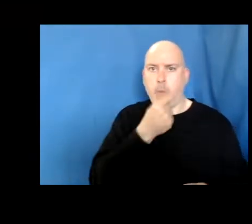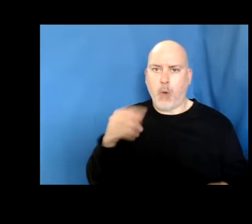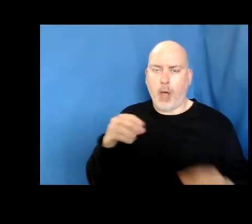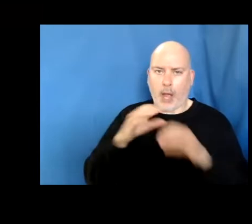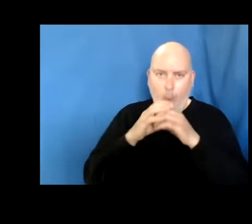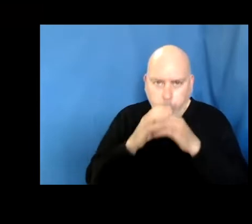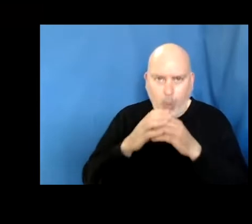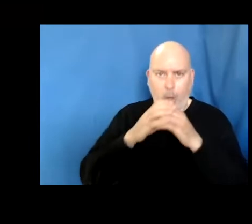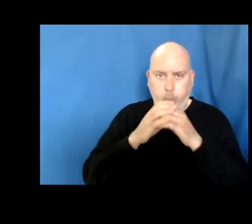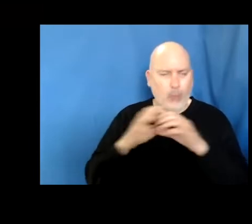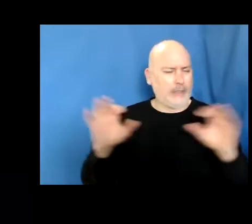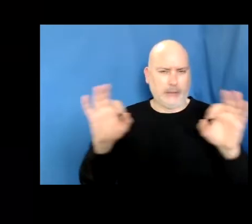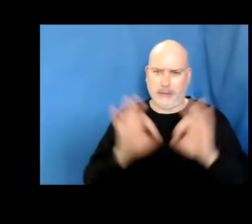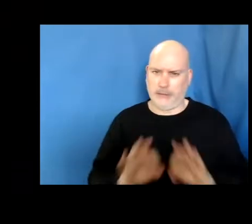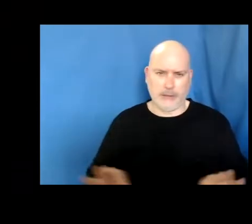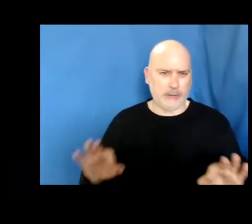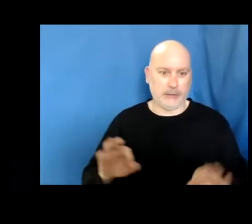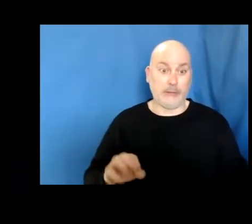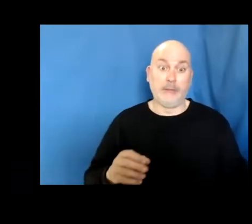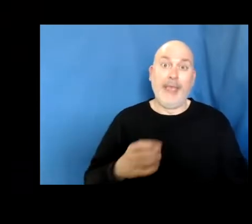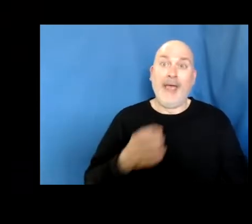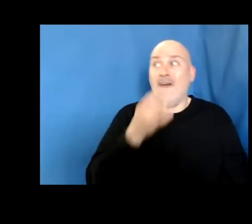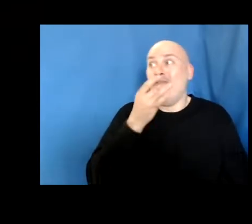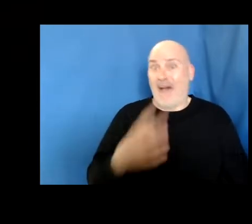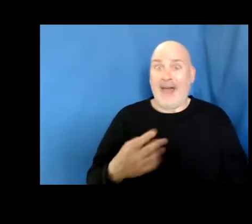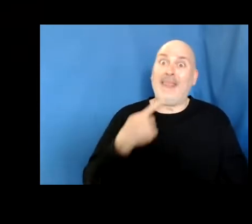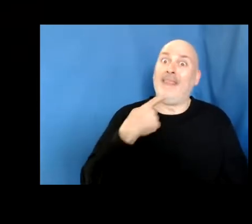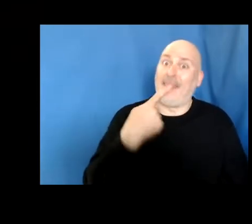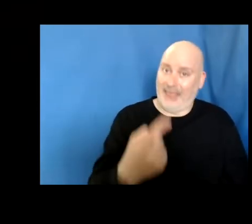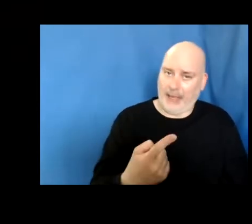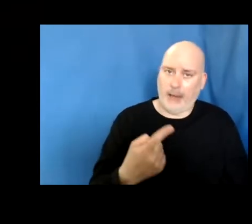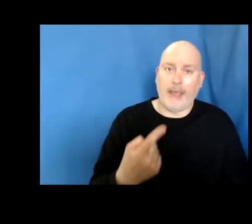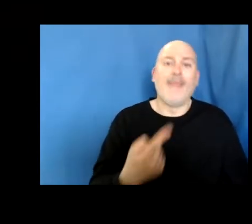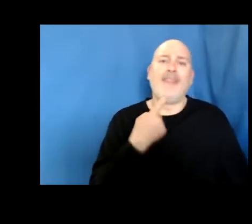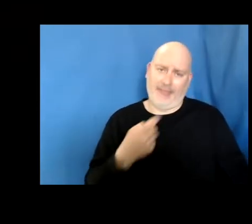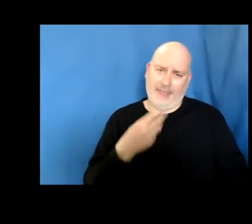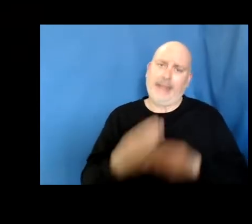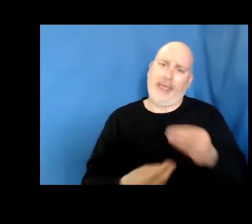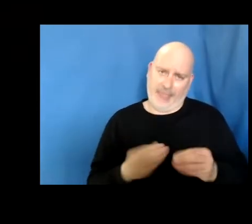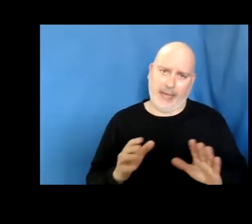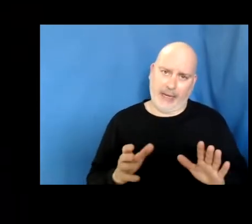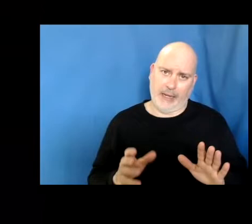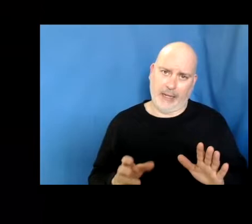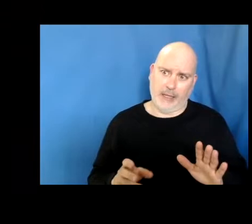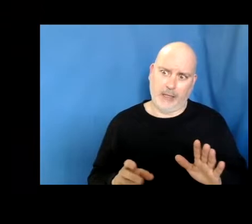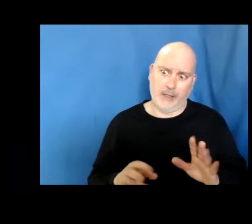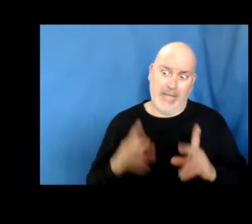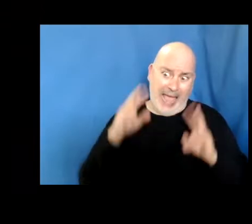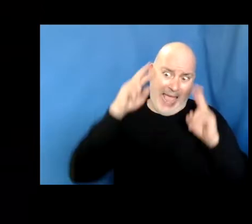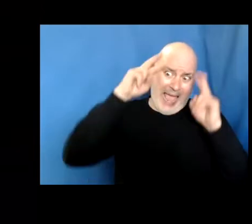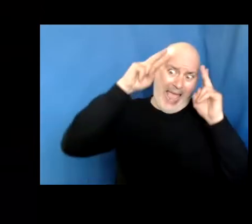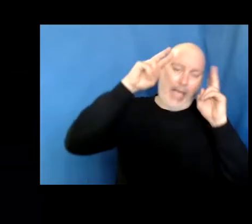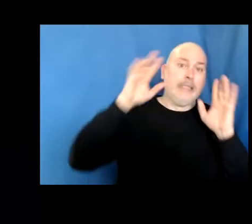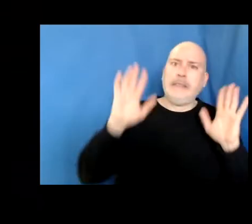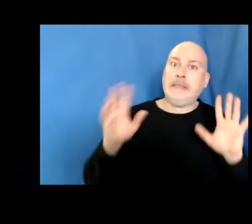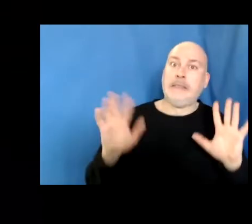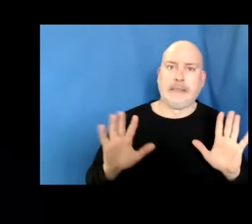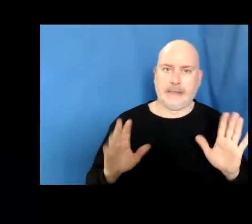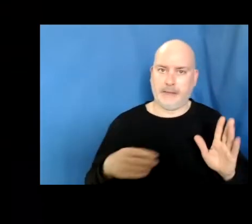Y aunque sea fácil de decir y difícil de hacer, no mostrar excesiva preocupación para que el niño no lo